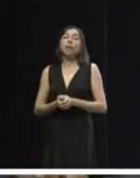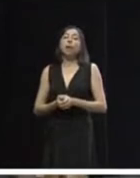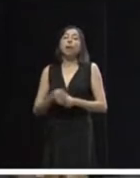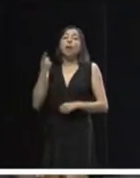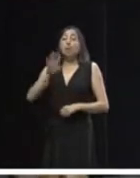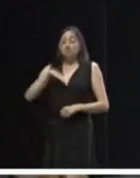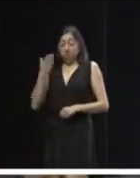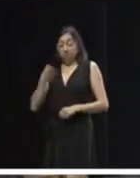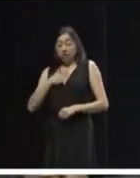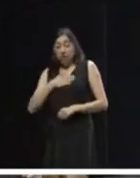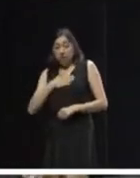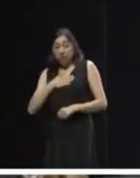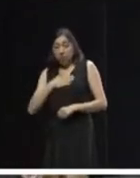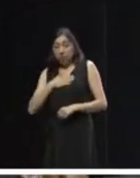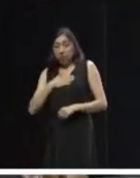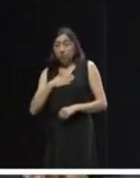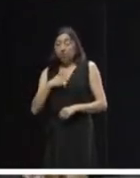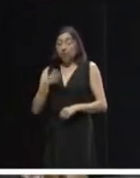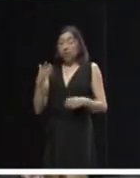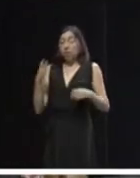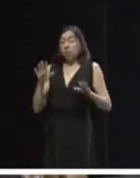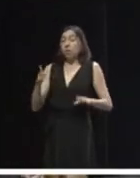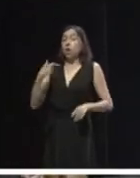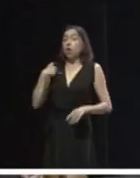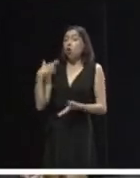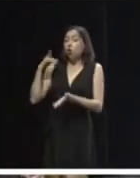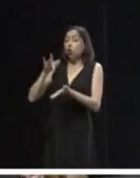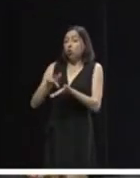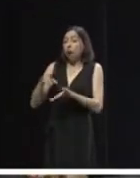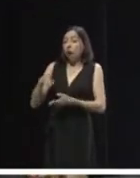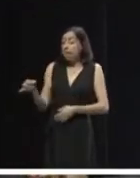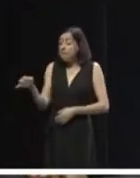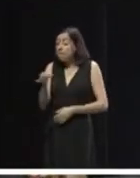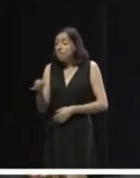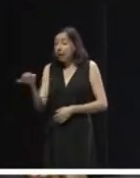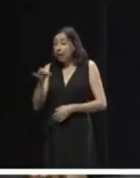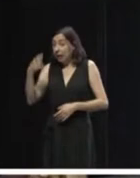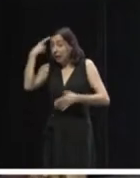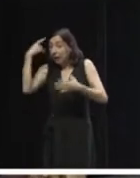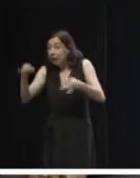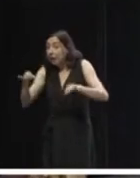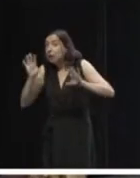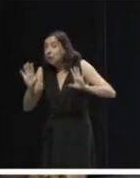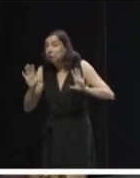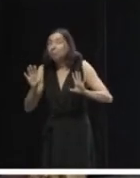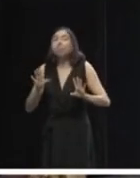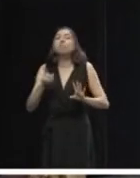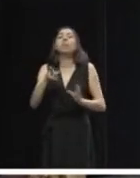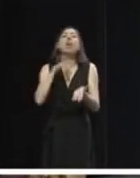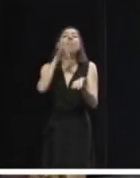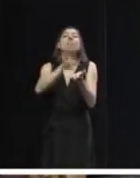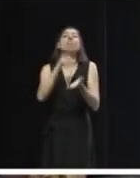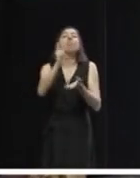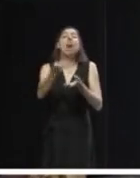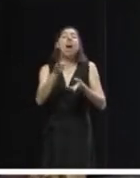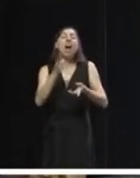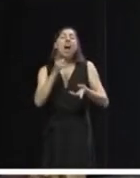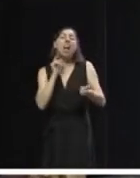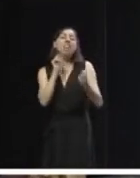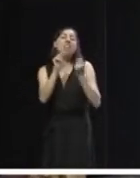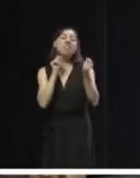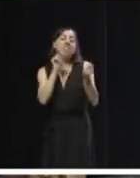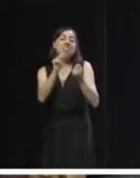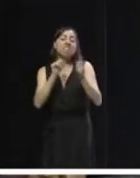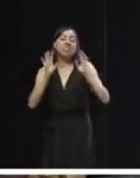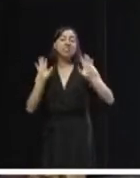mañana, mientras yo voy a estar en Baleares, creo, va a haber un debate. Va a haber,